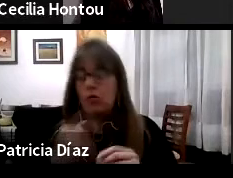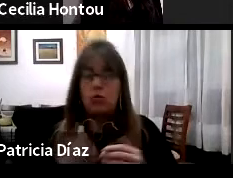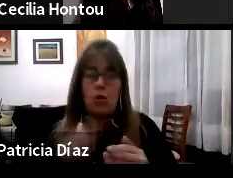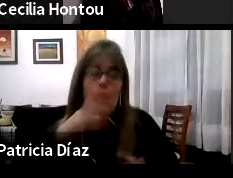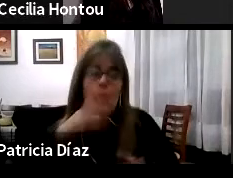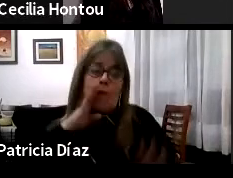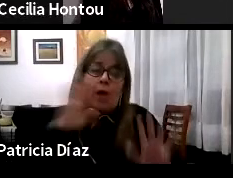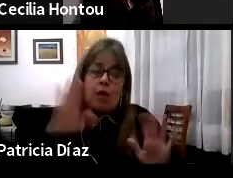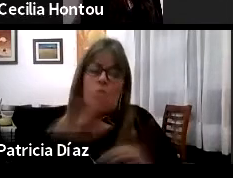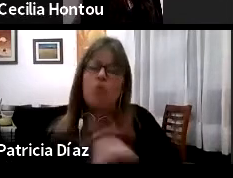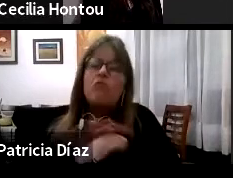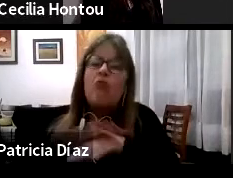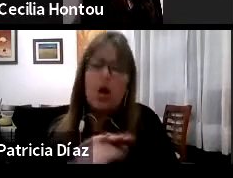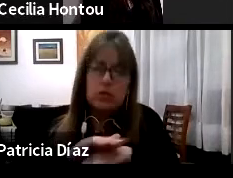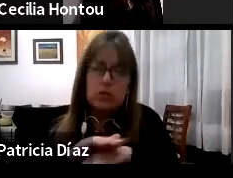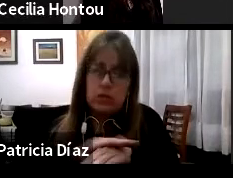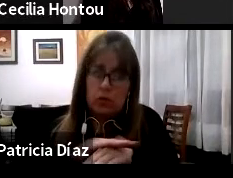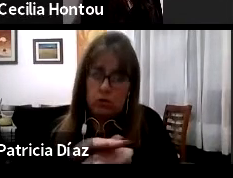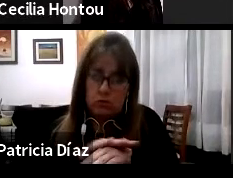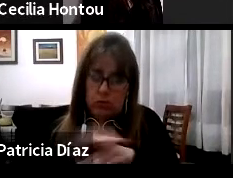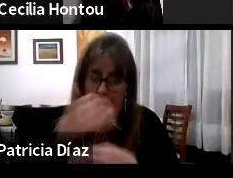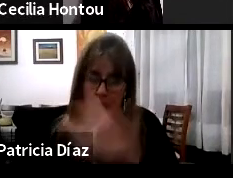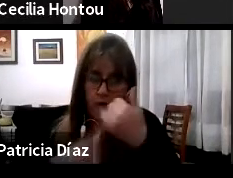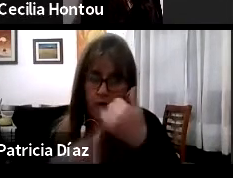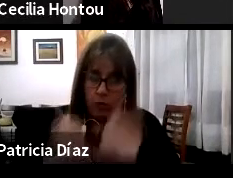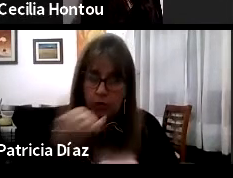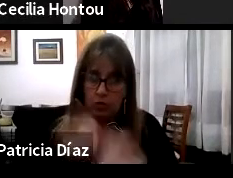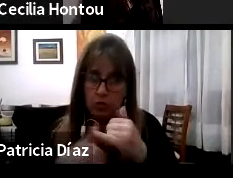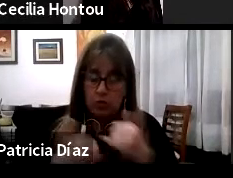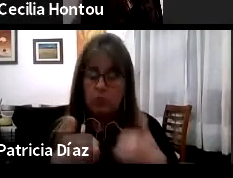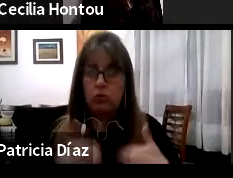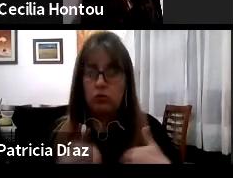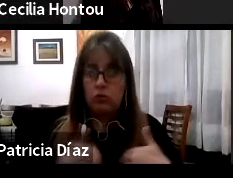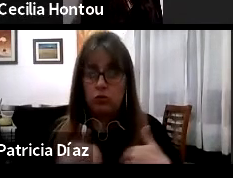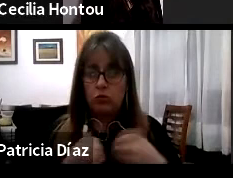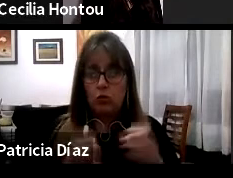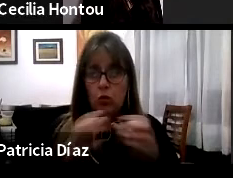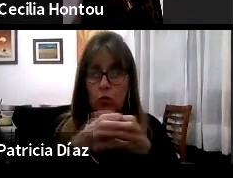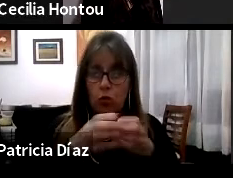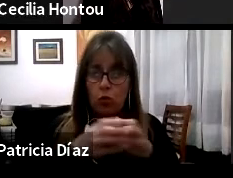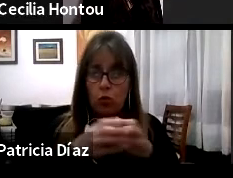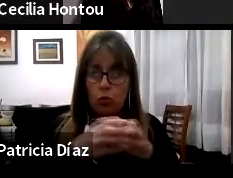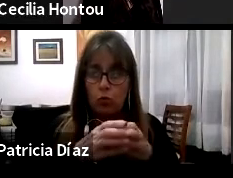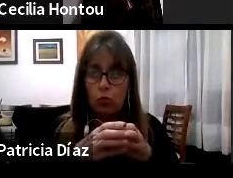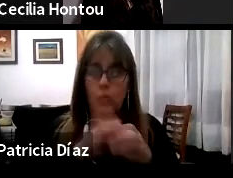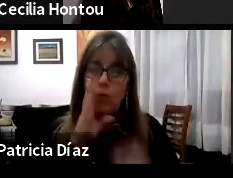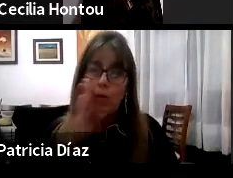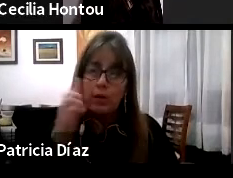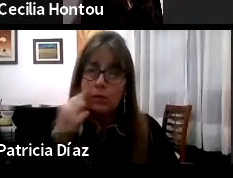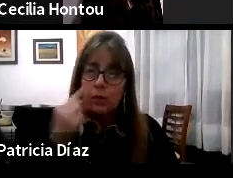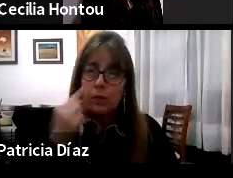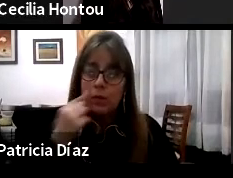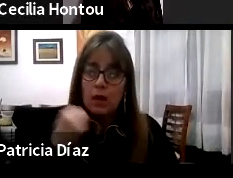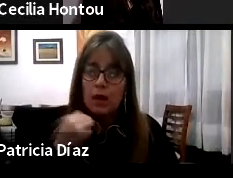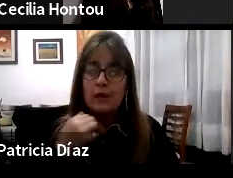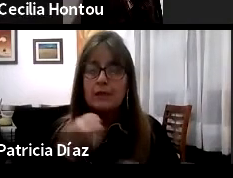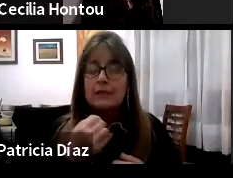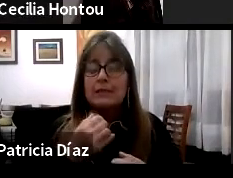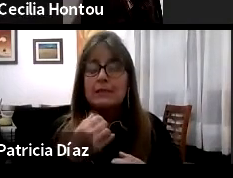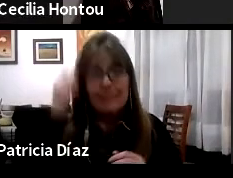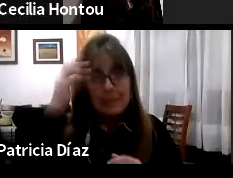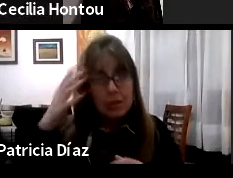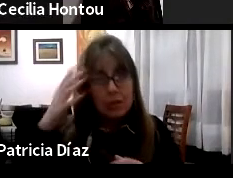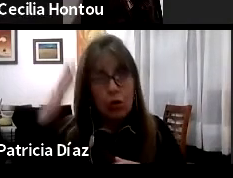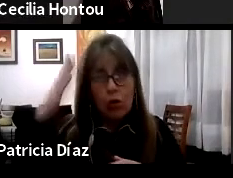parece muy básico lo que están dando la información. Y nosotros acá como grupo de padres hemos tratado de tener de psicólogos para